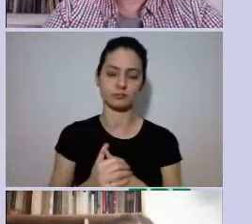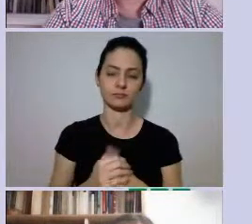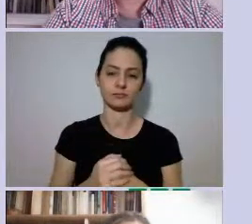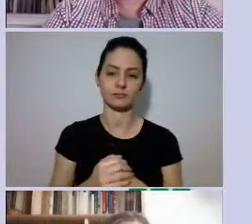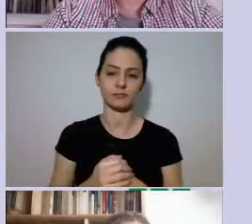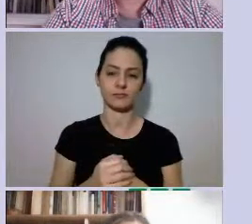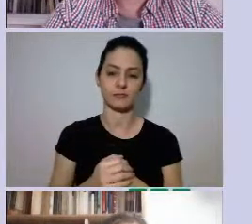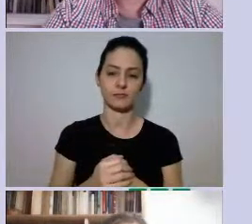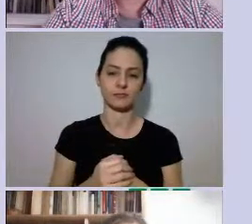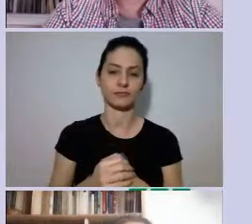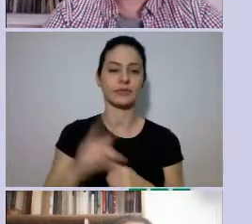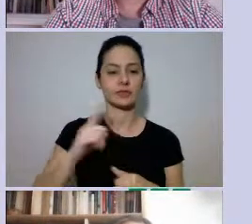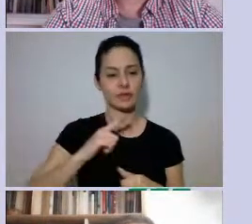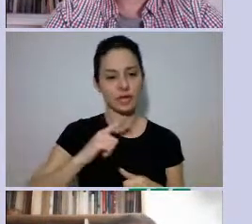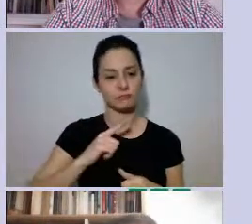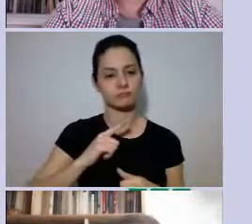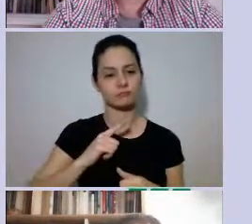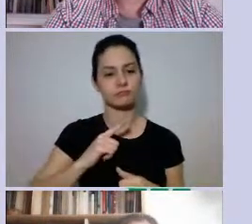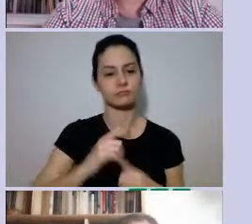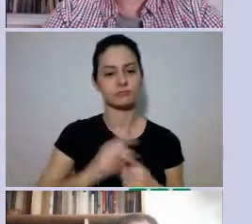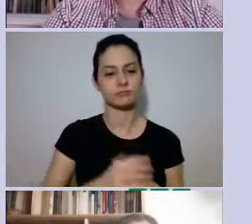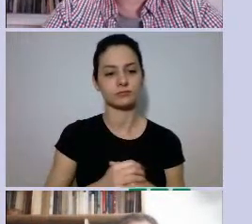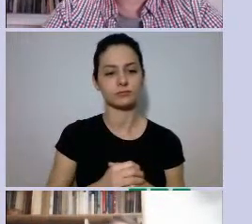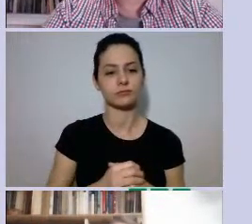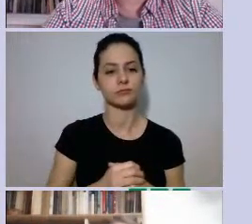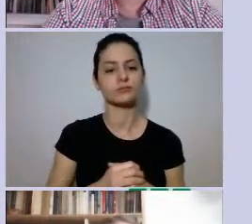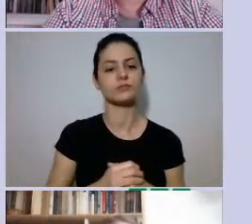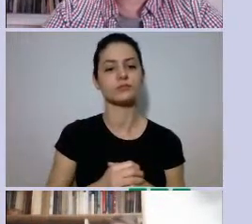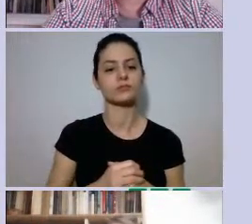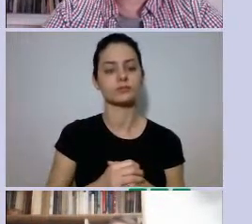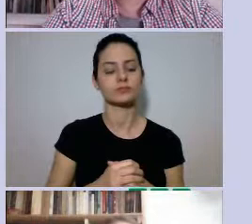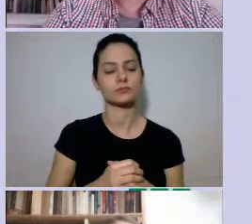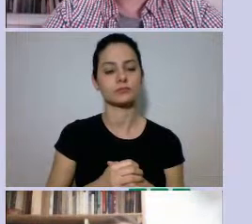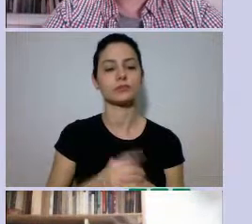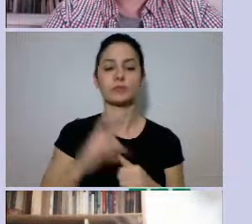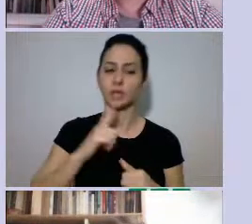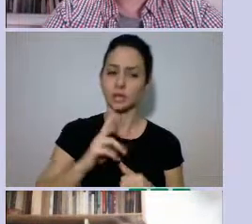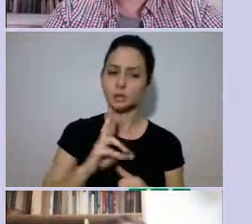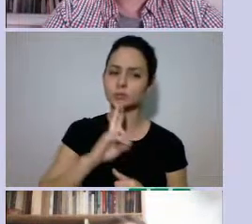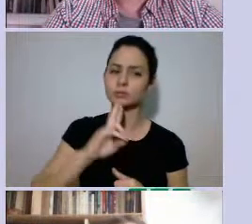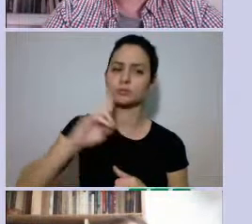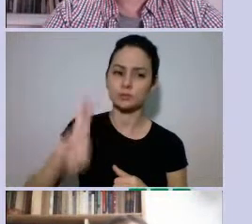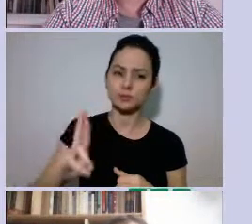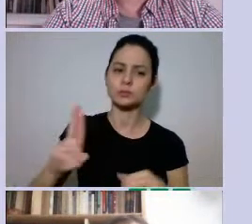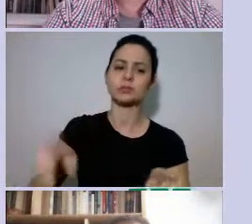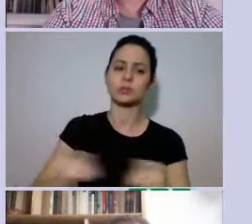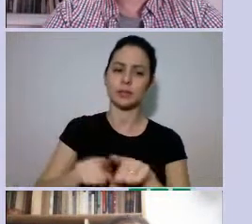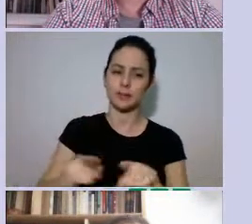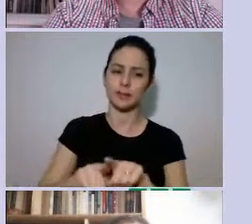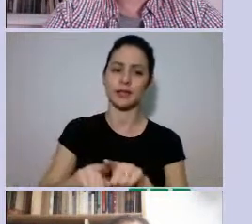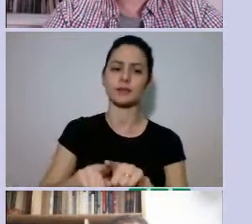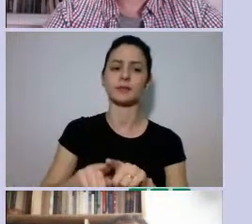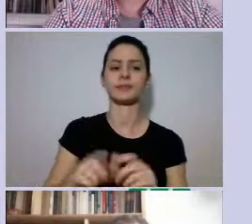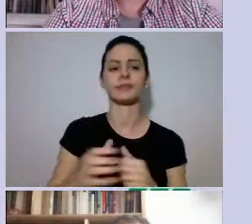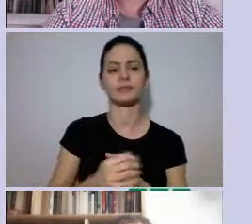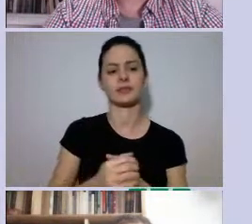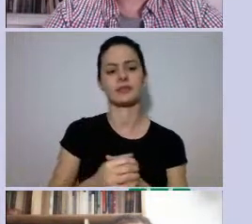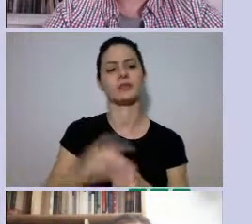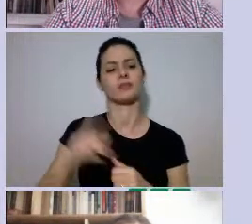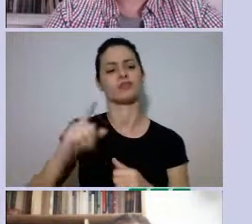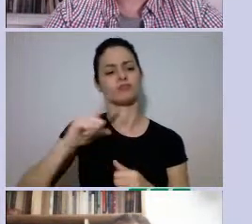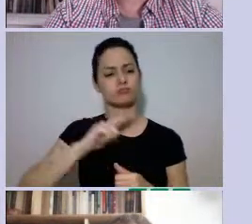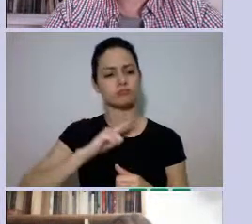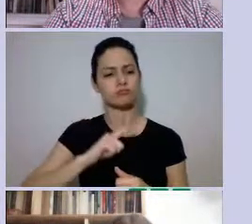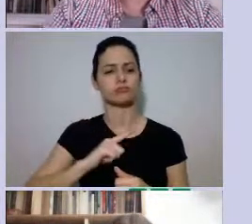Tiene un funcionamiento, ha dado buenos resultados y ha funcionado también atrayendo y manteniendo a